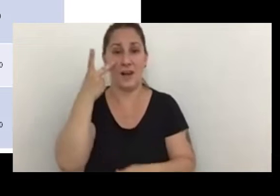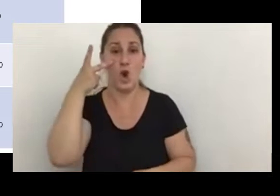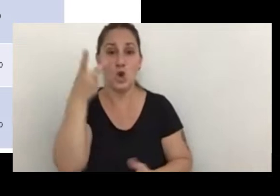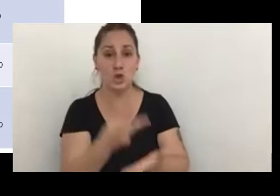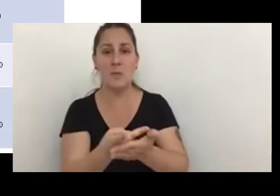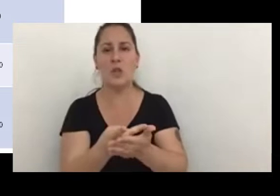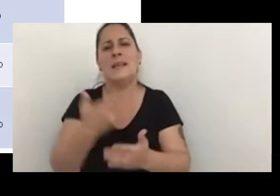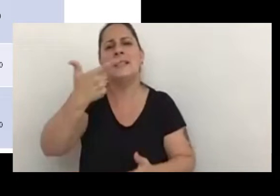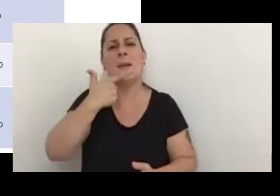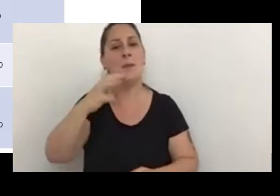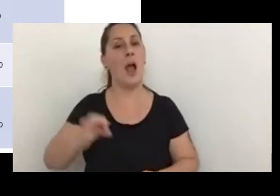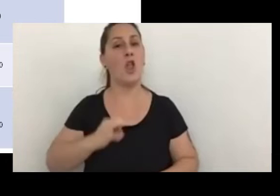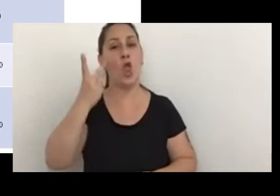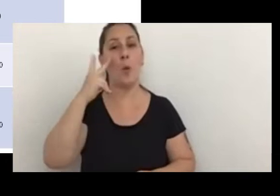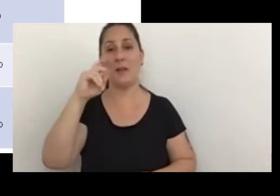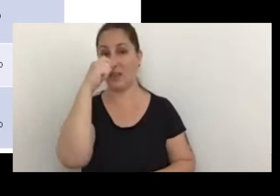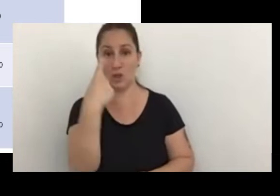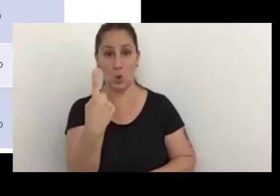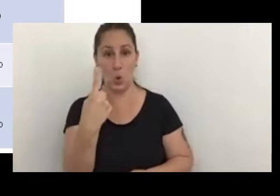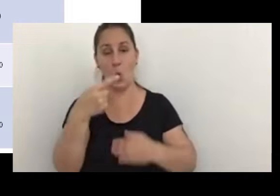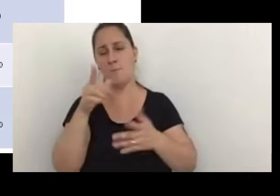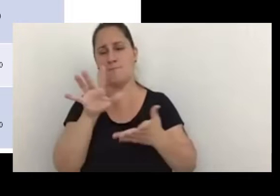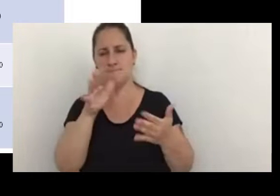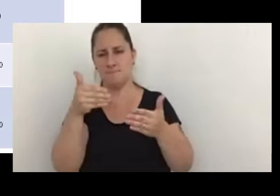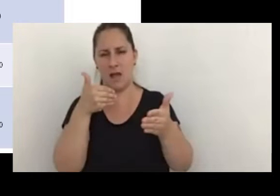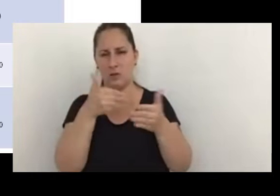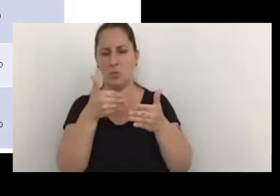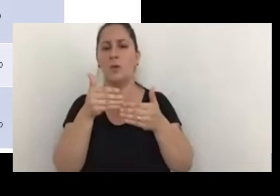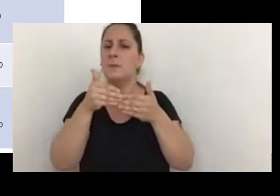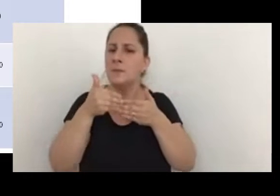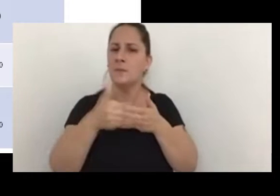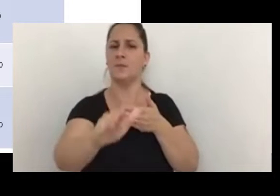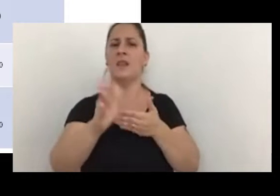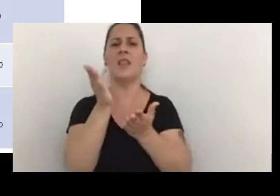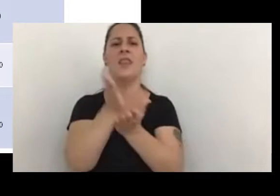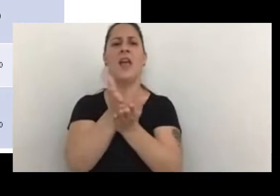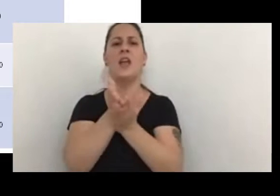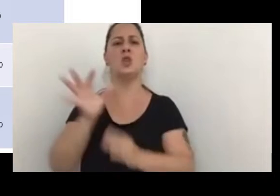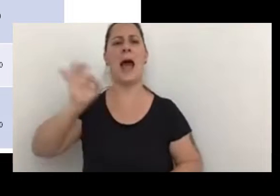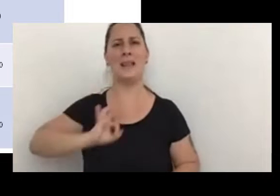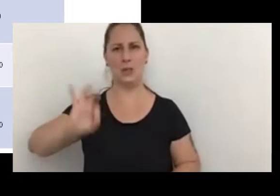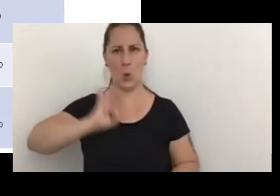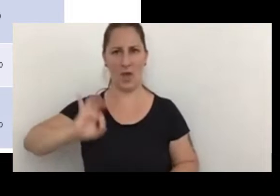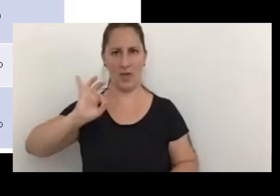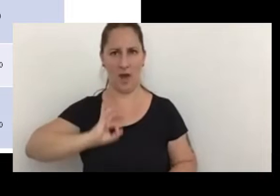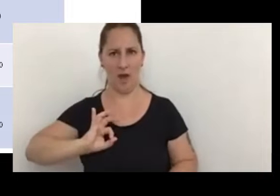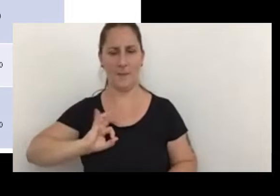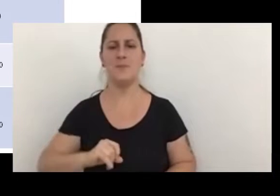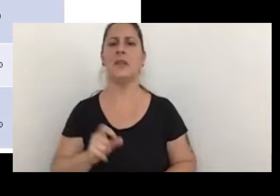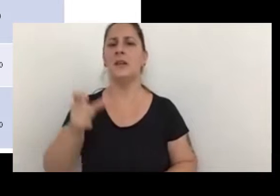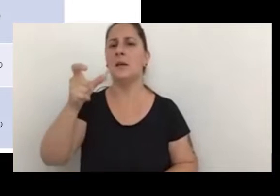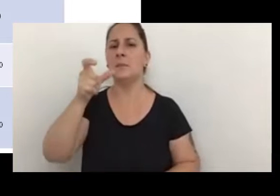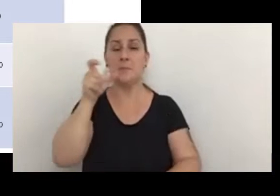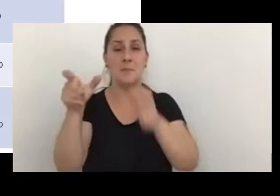septiembre del año 2021 aproximadamente el derecho a antigüedad. Conceptos que se han ido